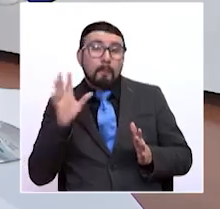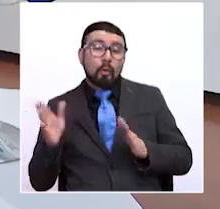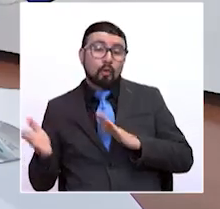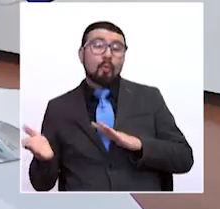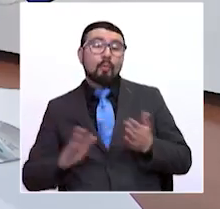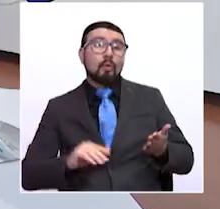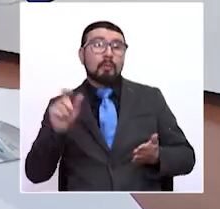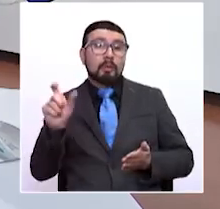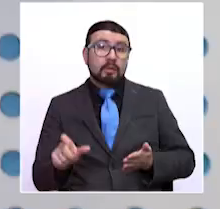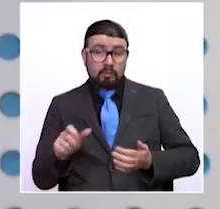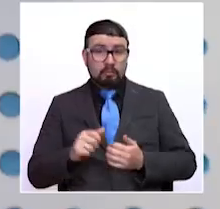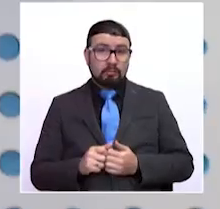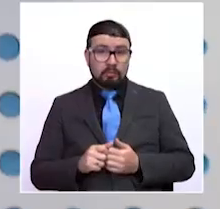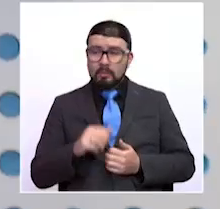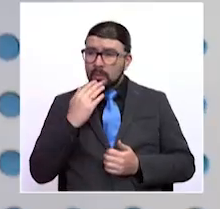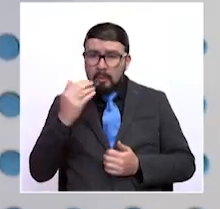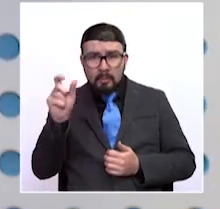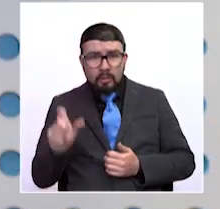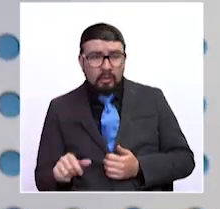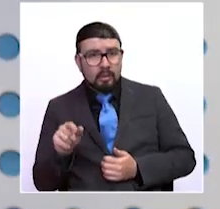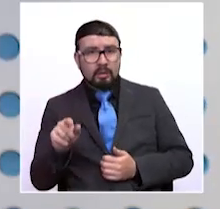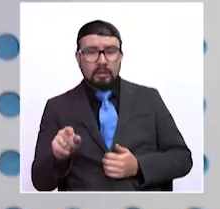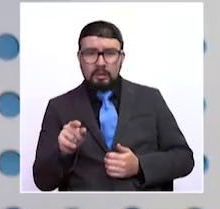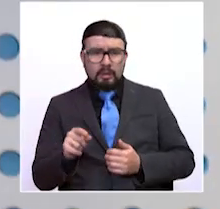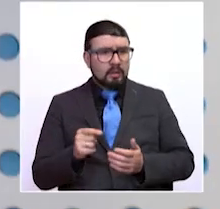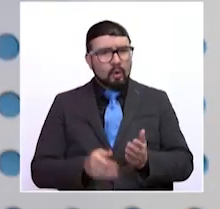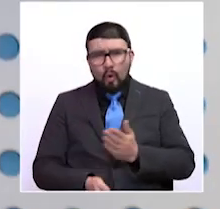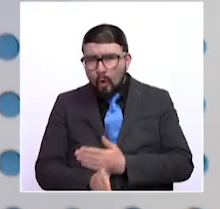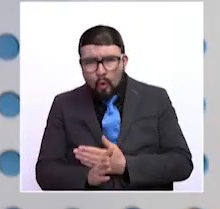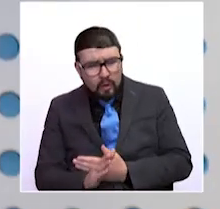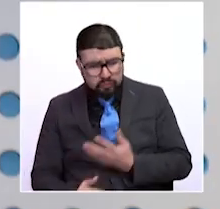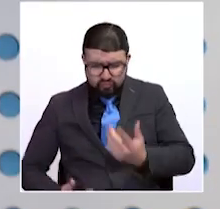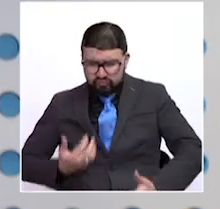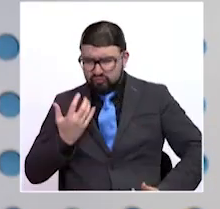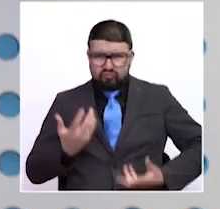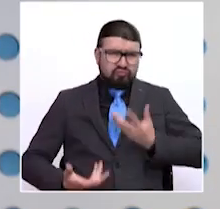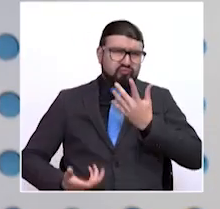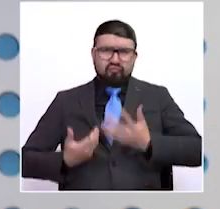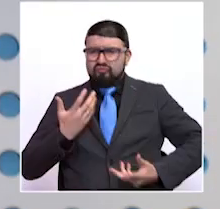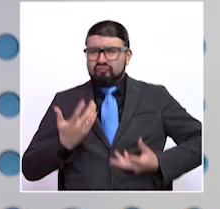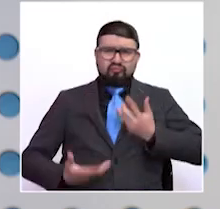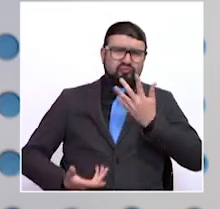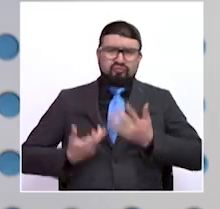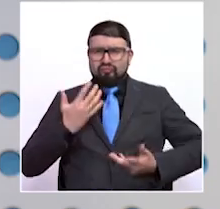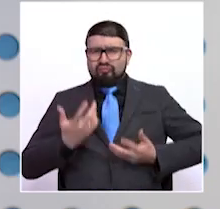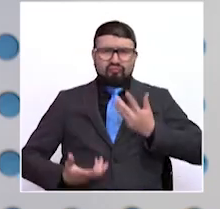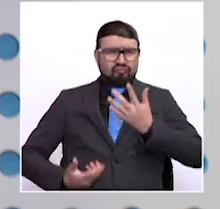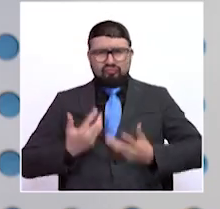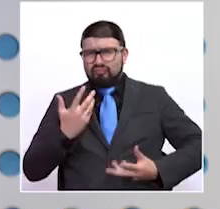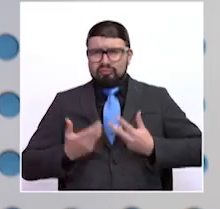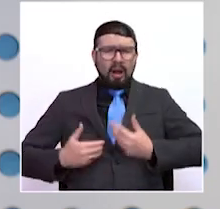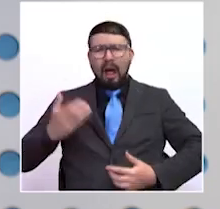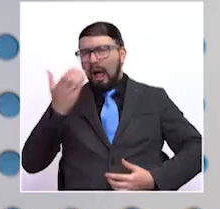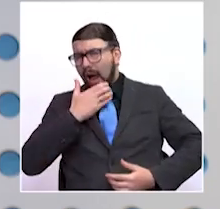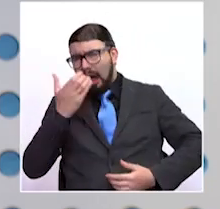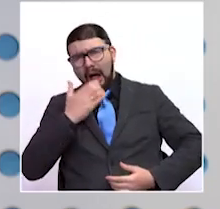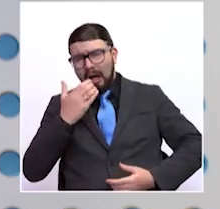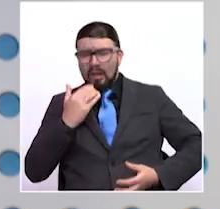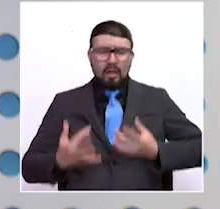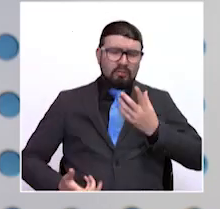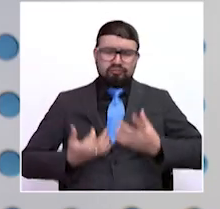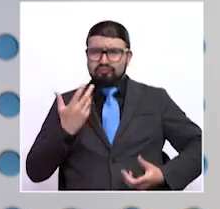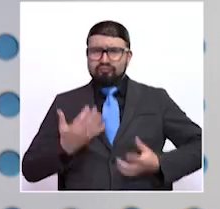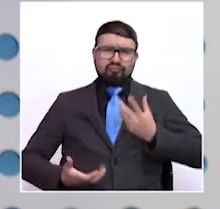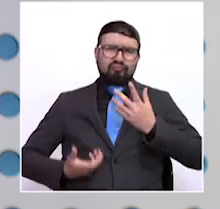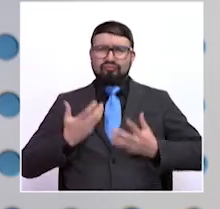cuando un paciente se encuentra en contacto continuo con un medio que le está produciendo calor y ese calor se traduce en